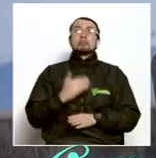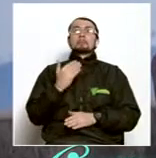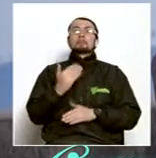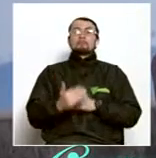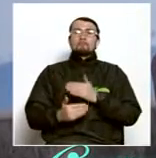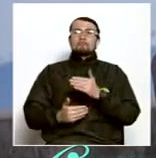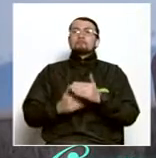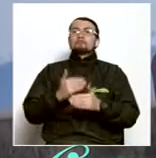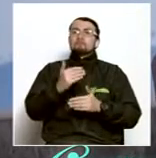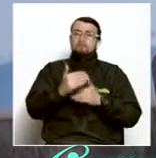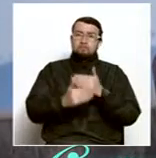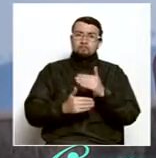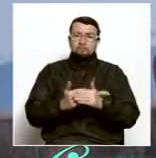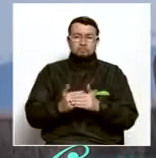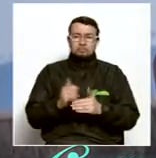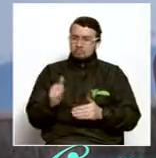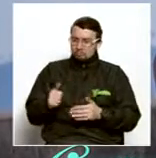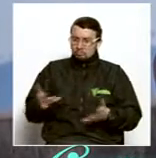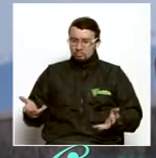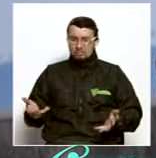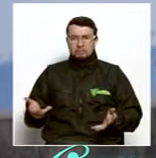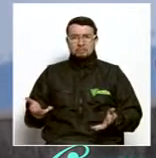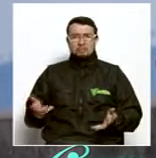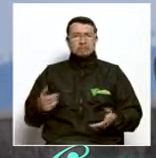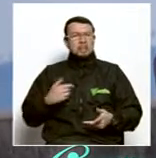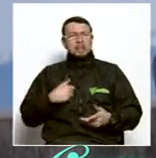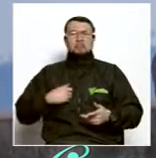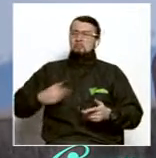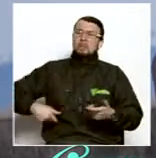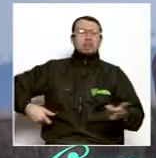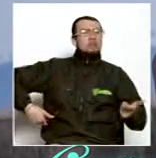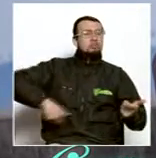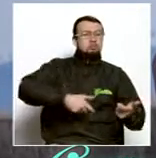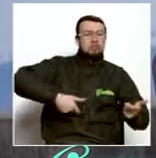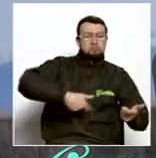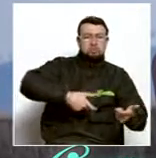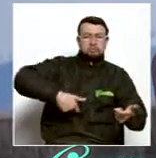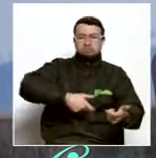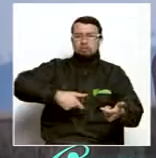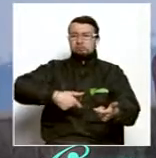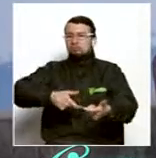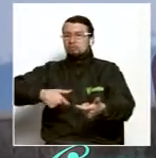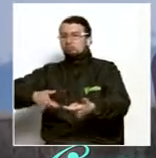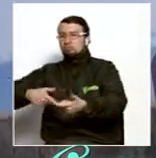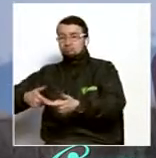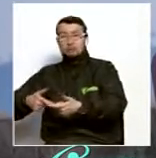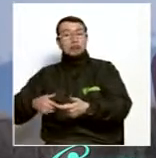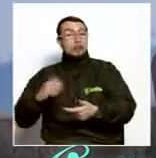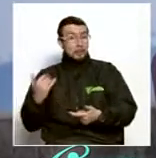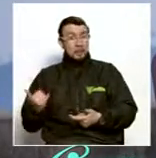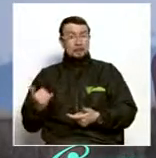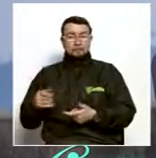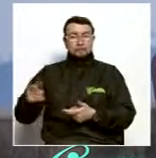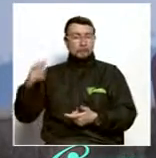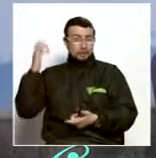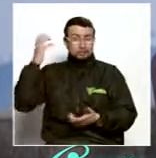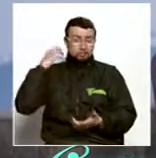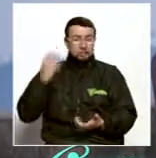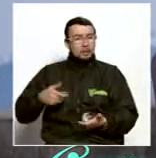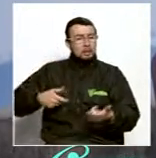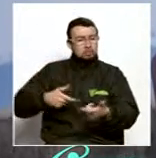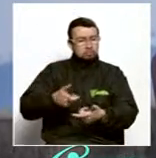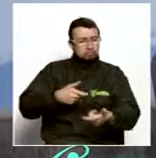punto de decir, bueno, me voy a roundear, ¿cierto? ¿Roundear qué significa? A dispersar este químico que quema